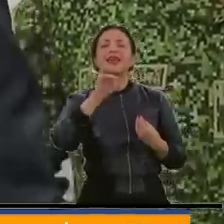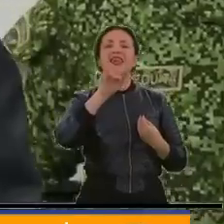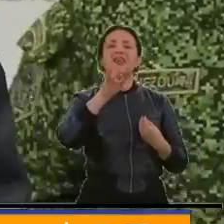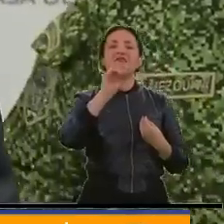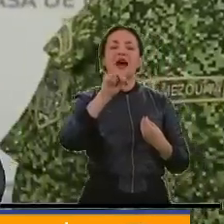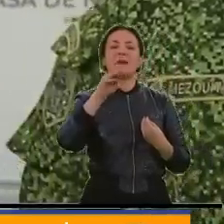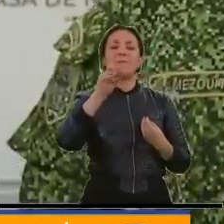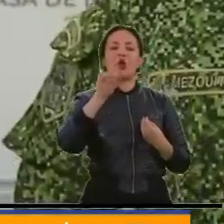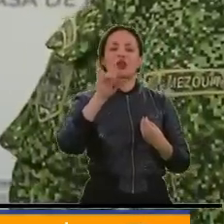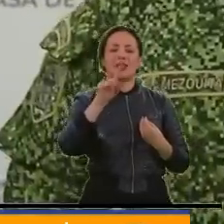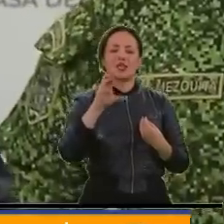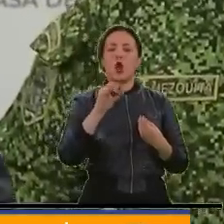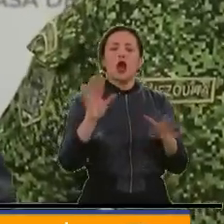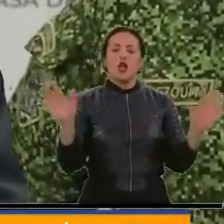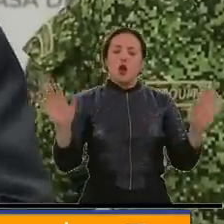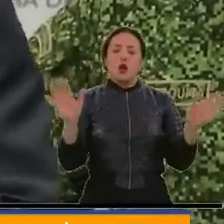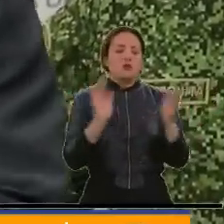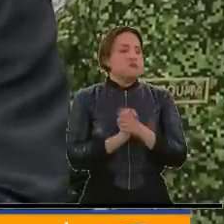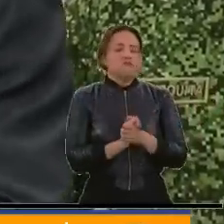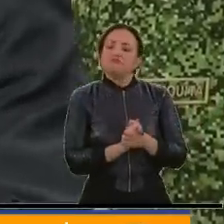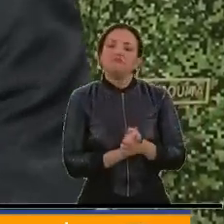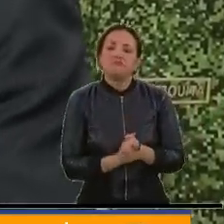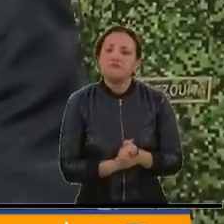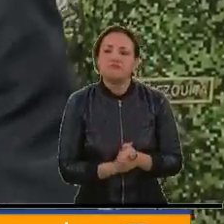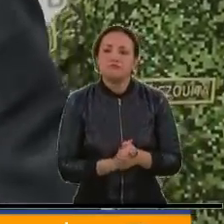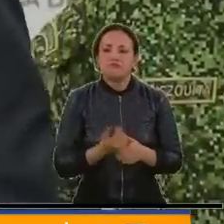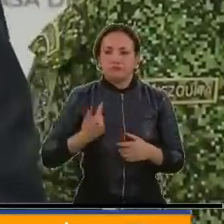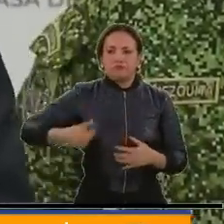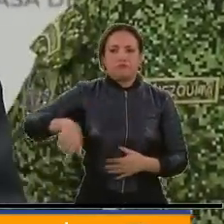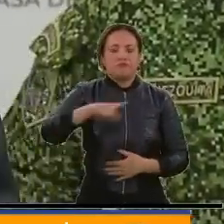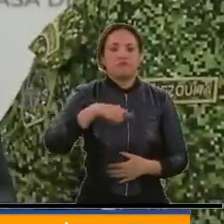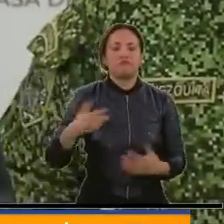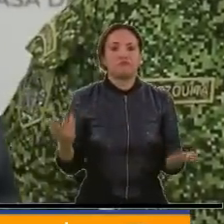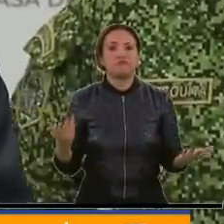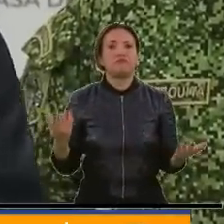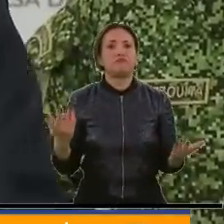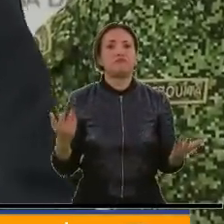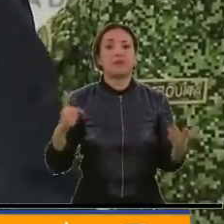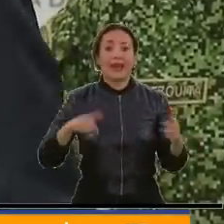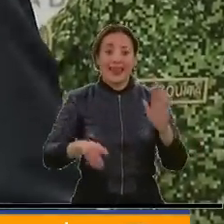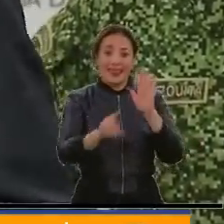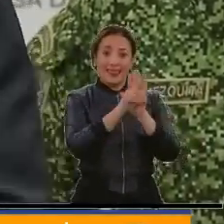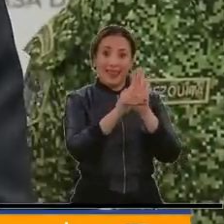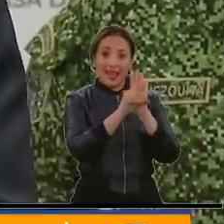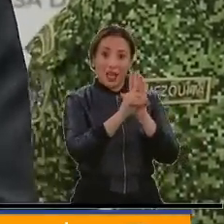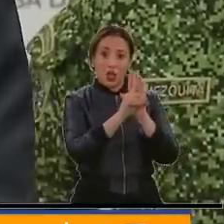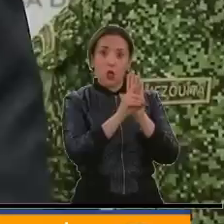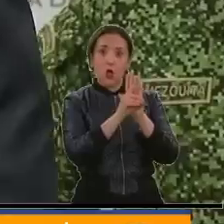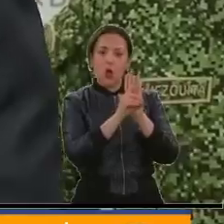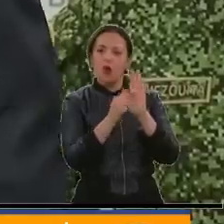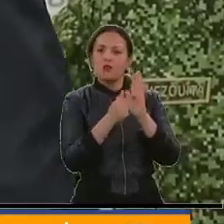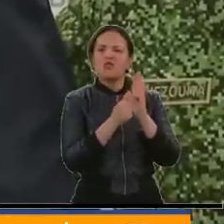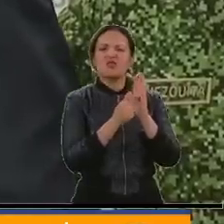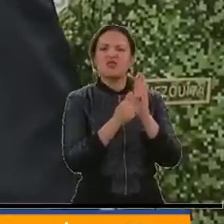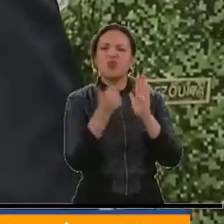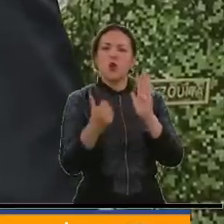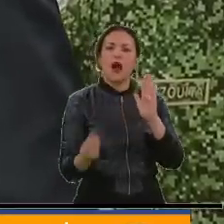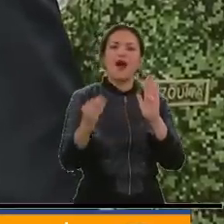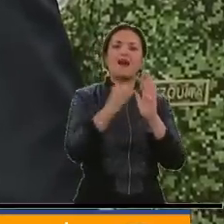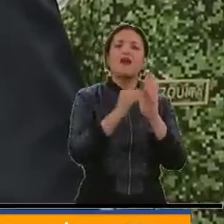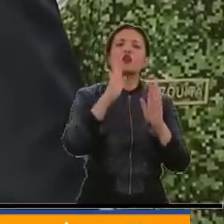Sí, sí, no, para nada. Nosotros estamos utilizando en los decretos el lenguaje jurídico de la